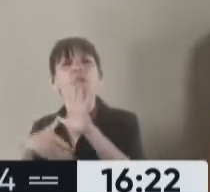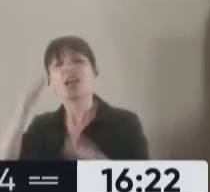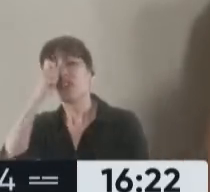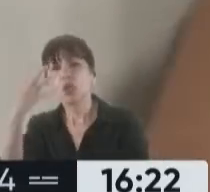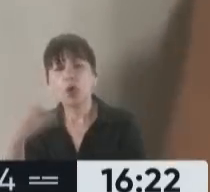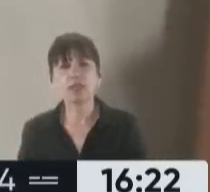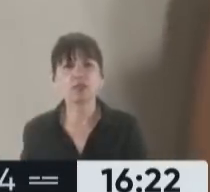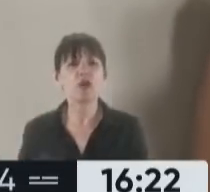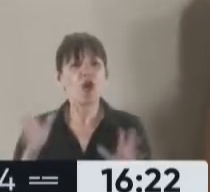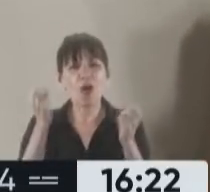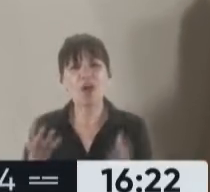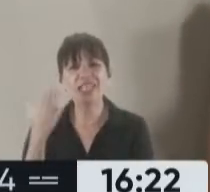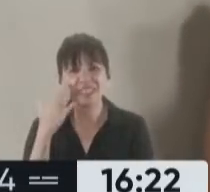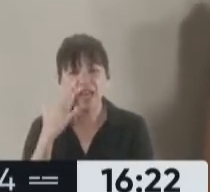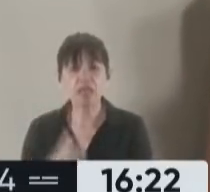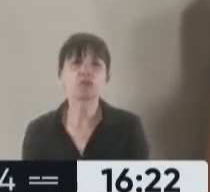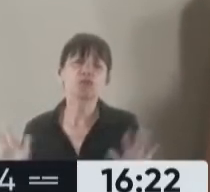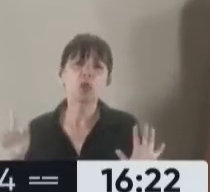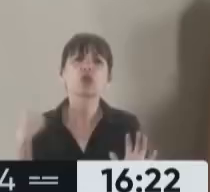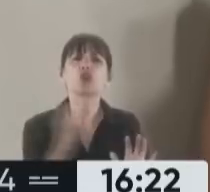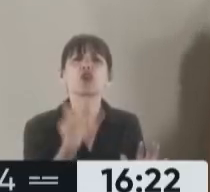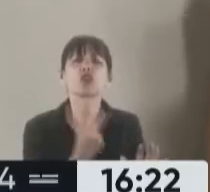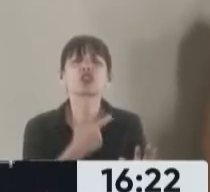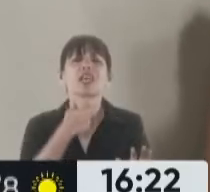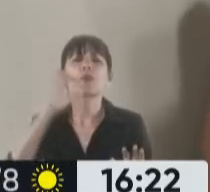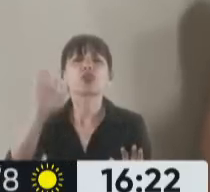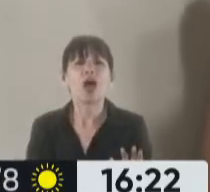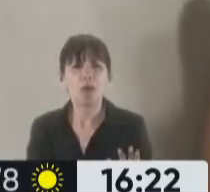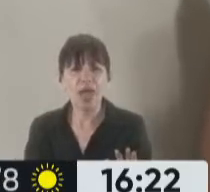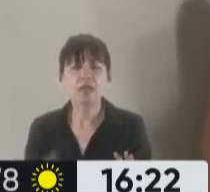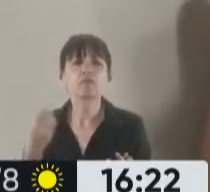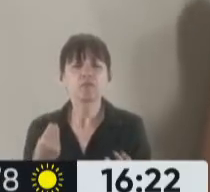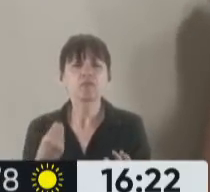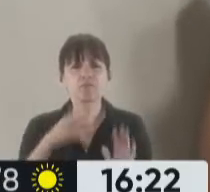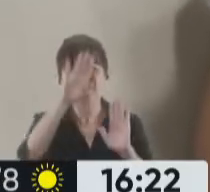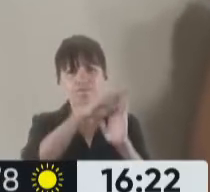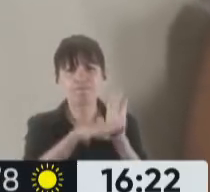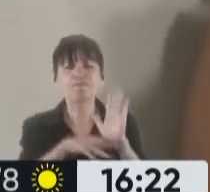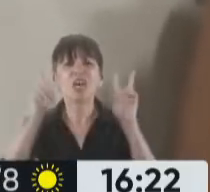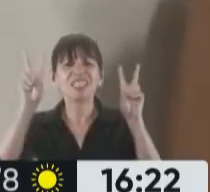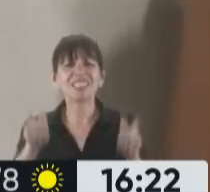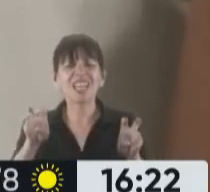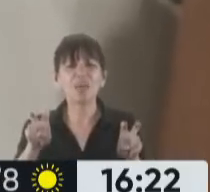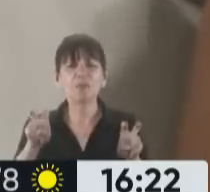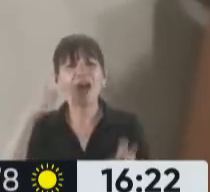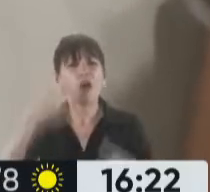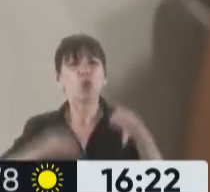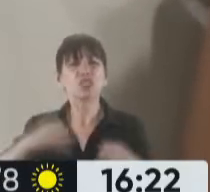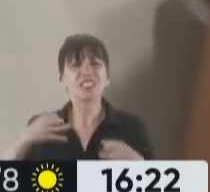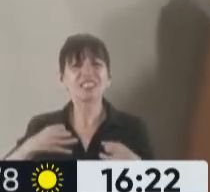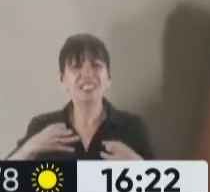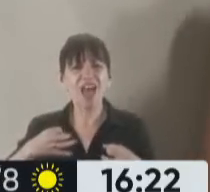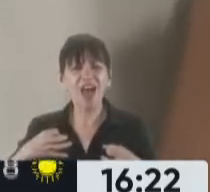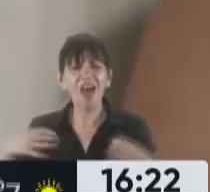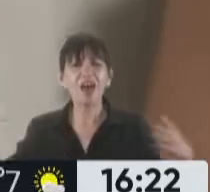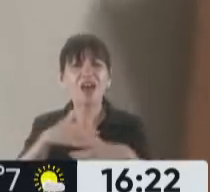Sí, buenas tardes, Buenas ministra. tardes. Bueno, queríamos saber en el marco de los fundamentos de la causa vialidad que se conocieron hoy,